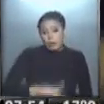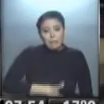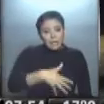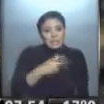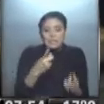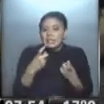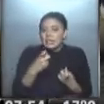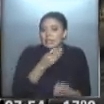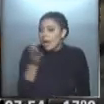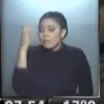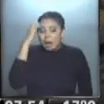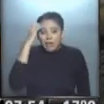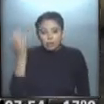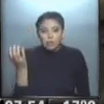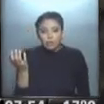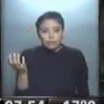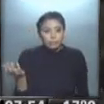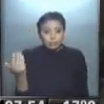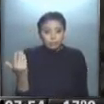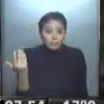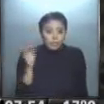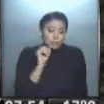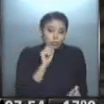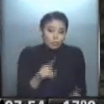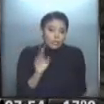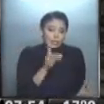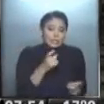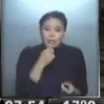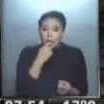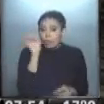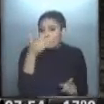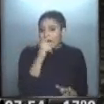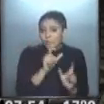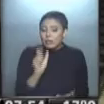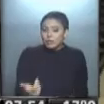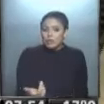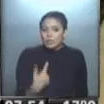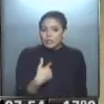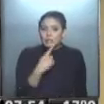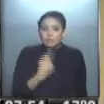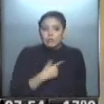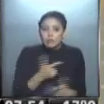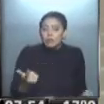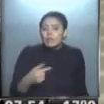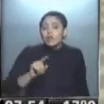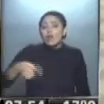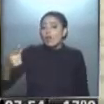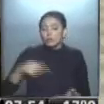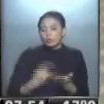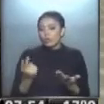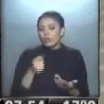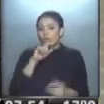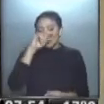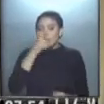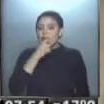embarazadas que necesitan entrar a un baño para su necesidad, como cualquier ser humano. Y otro ejemplo que le marco, no hay